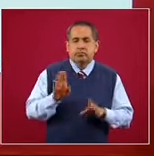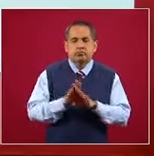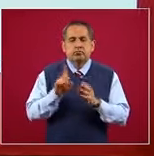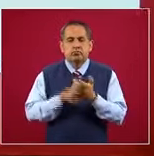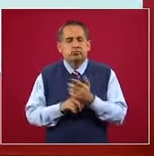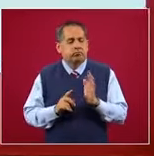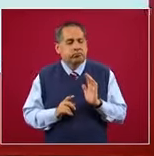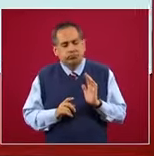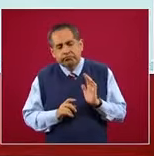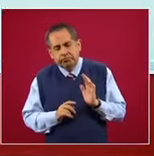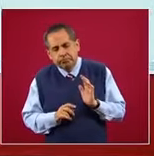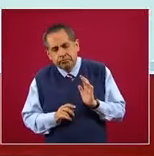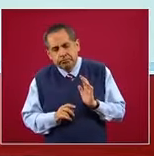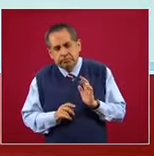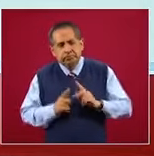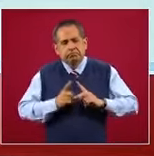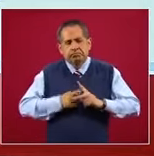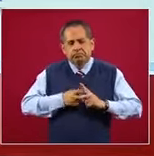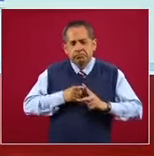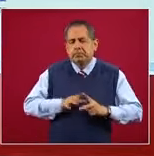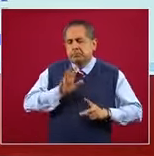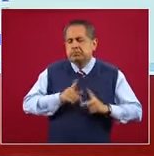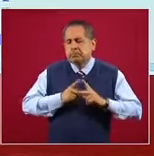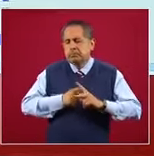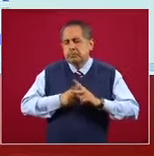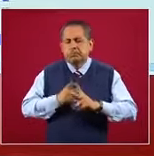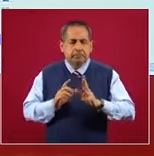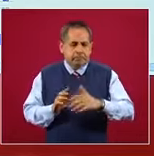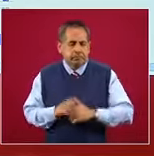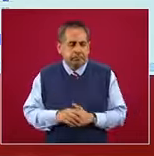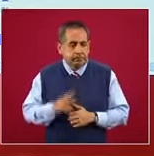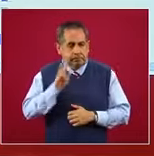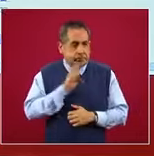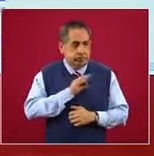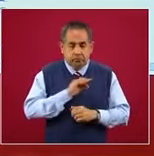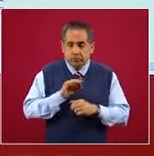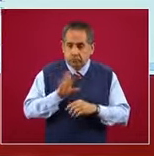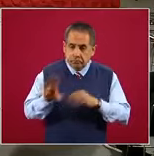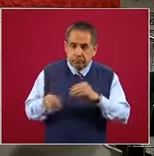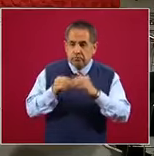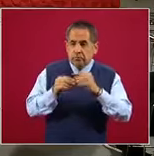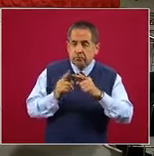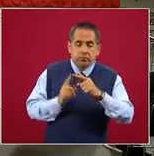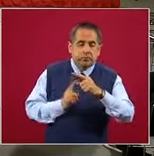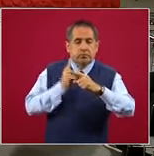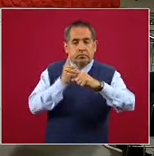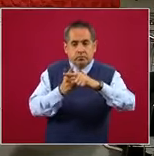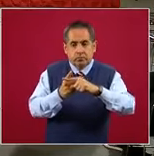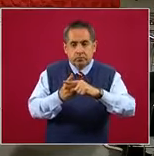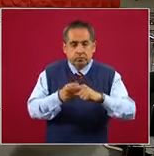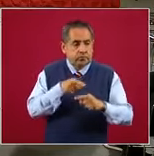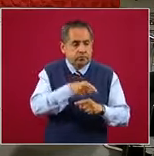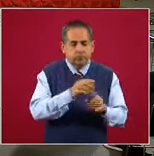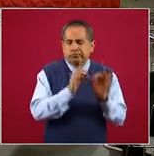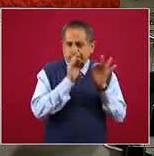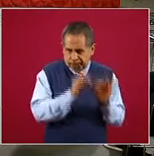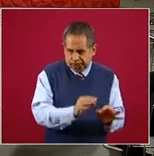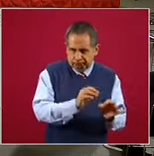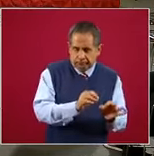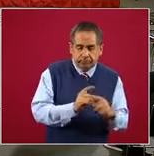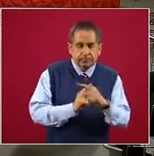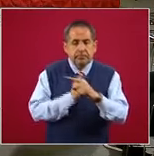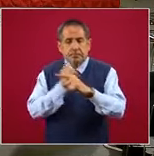sencilla fórmula de estimación, es decir, que podemos sumar a estas personas que ya son casos